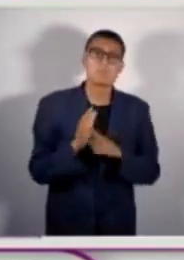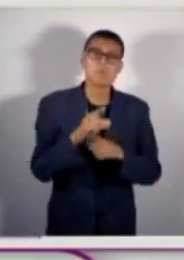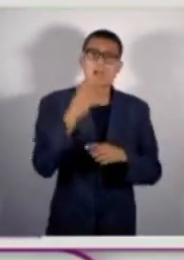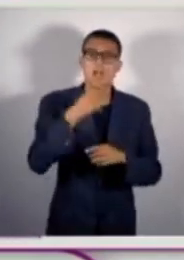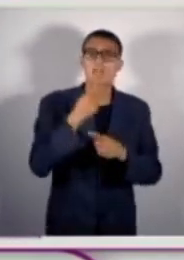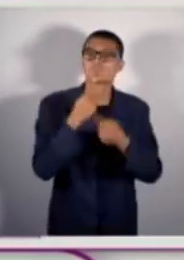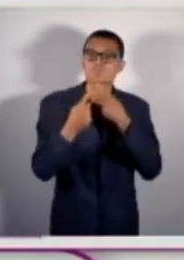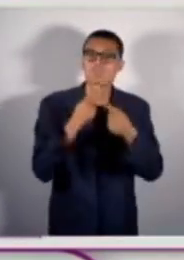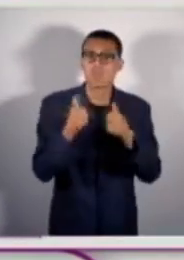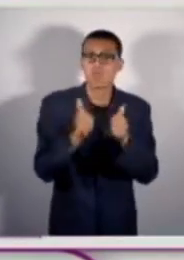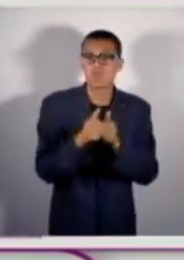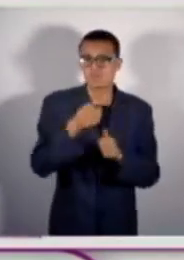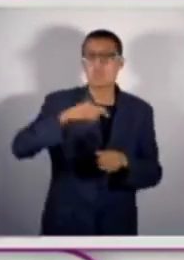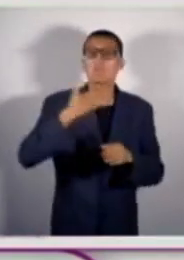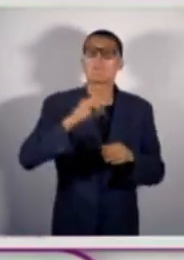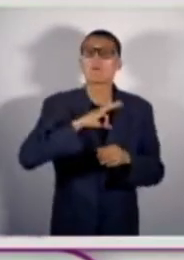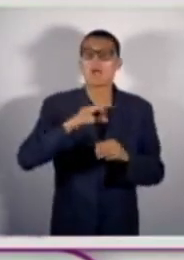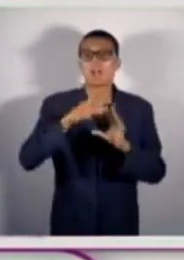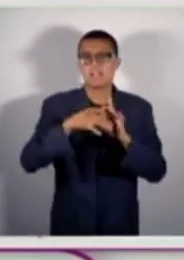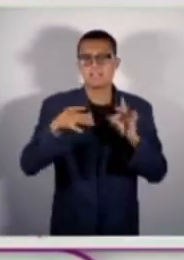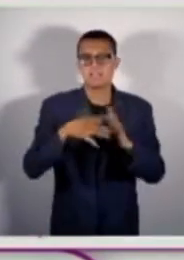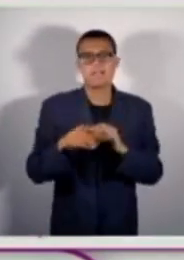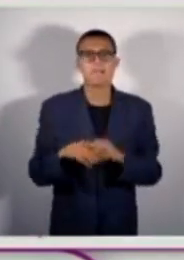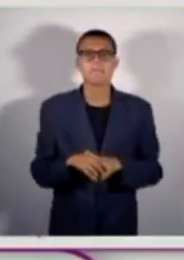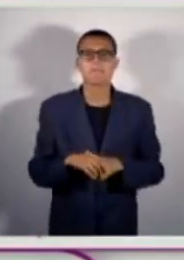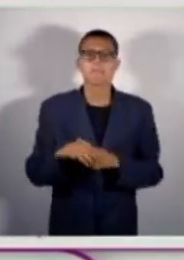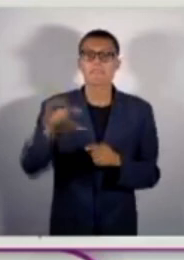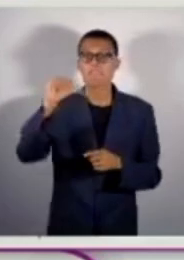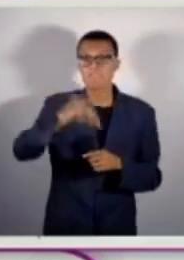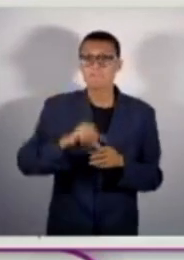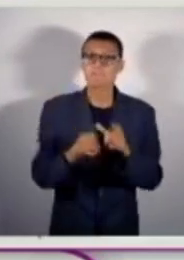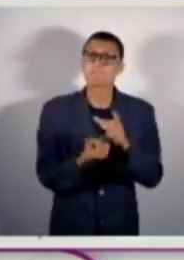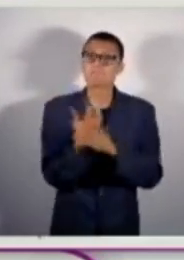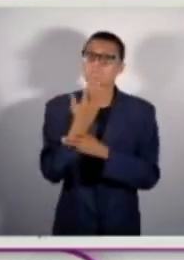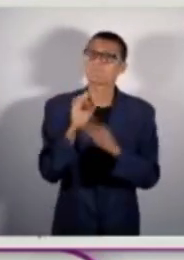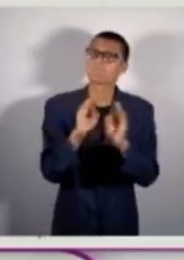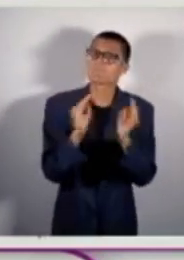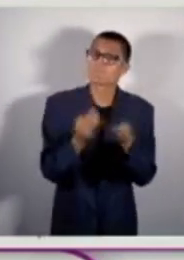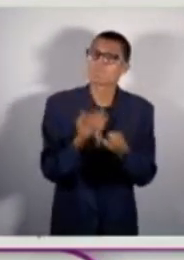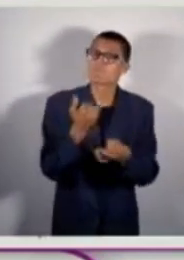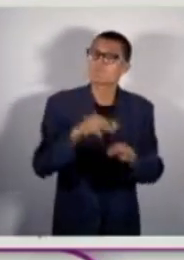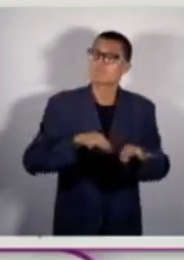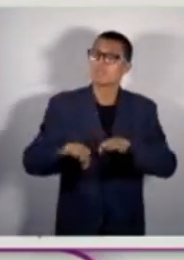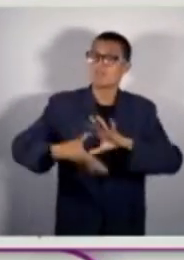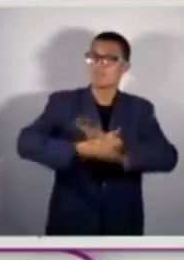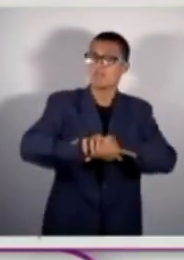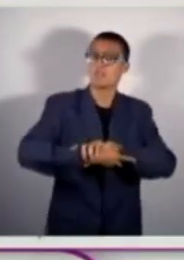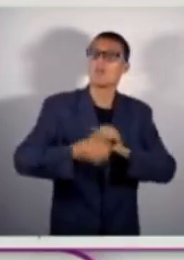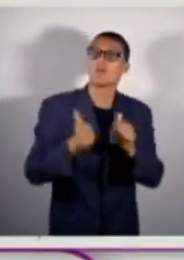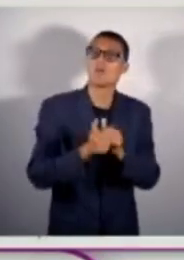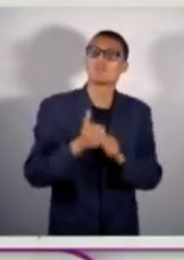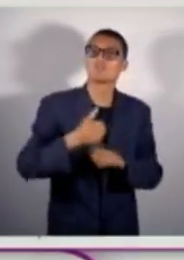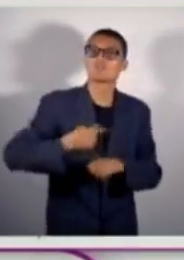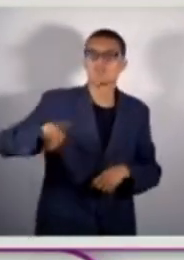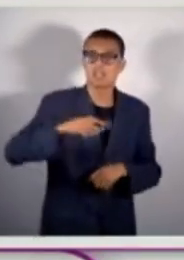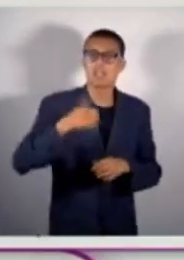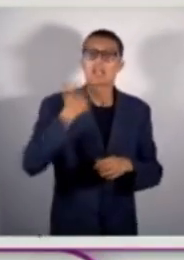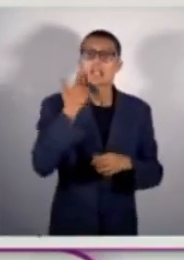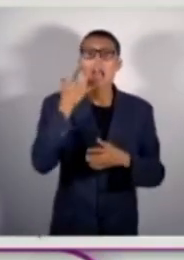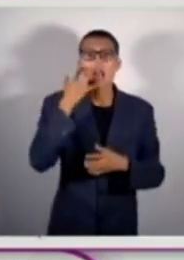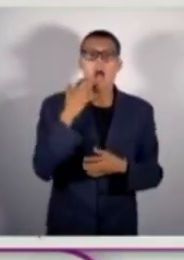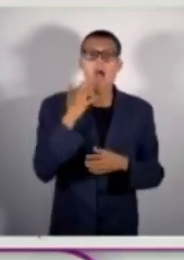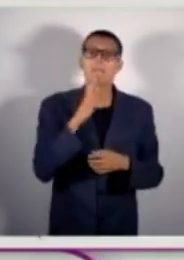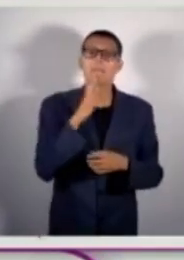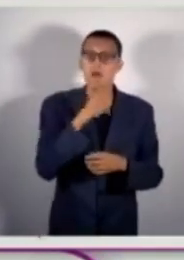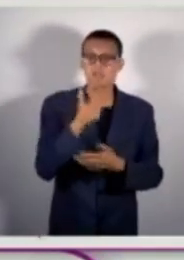con ustedes y podérselas explicar. Insisto, hoy tenemos nuevos retos y tenemos que trabajar de la mano con ustedes. Queremos hacer de León la